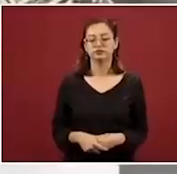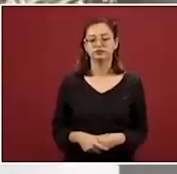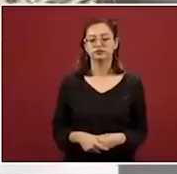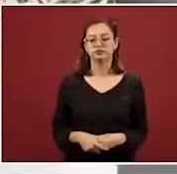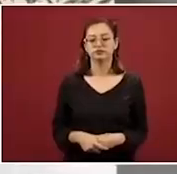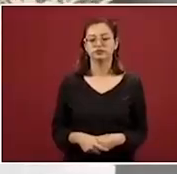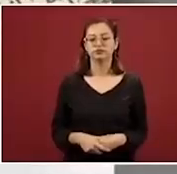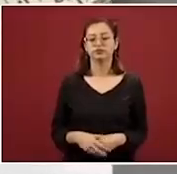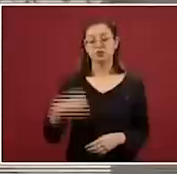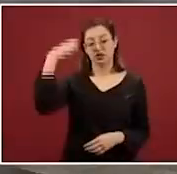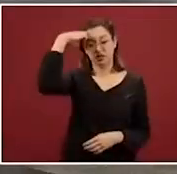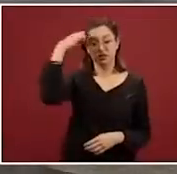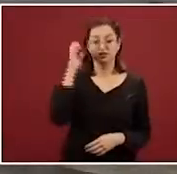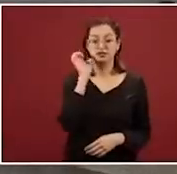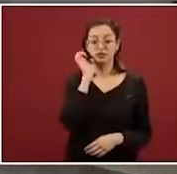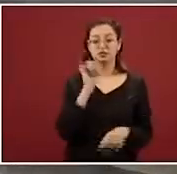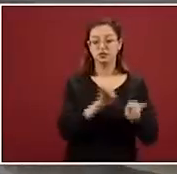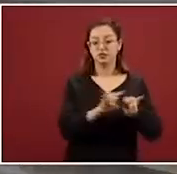El estacionamiento,